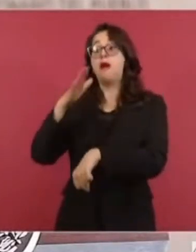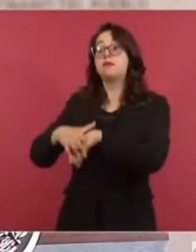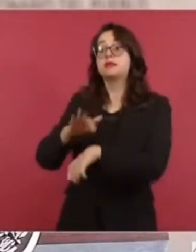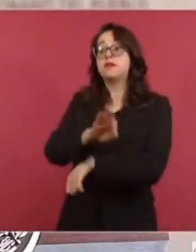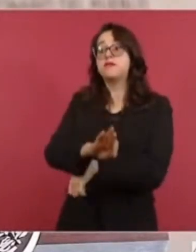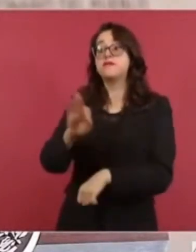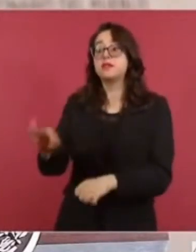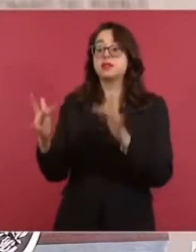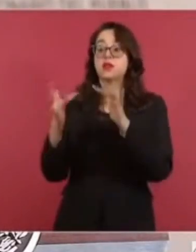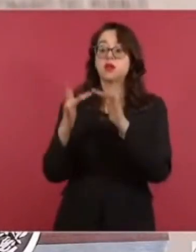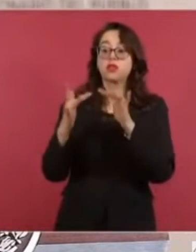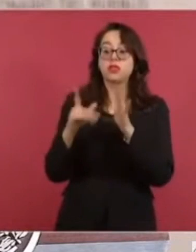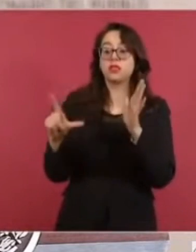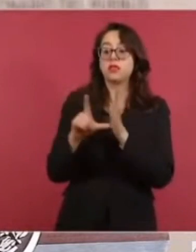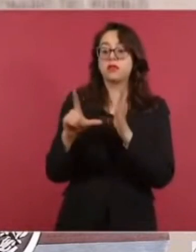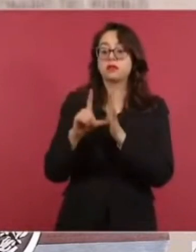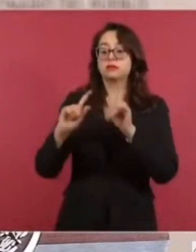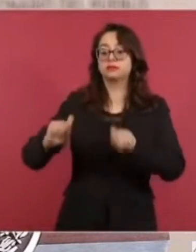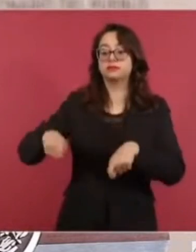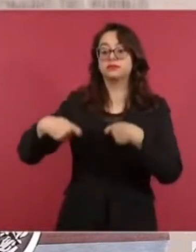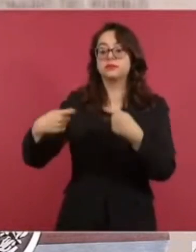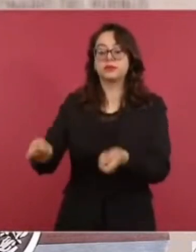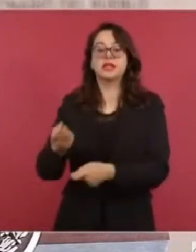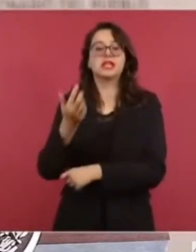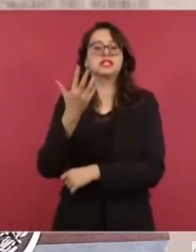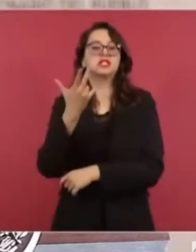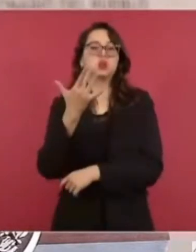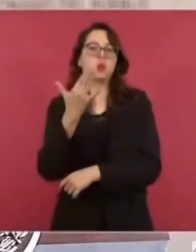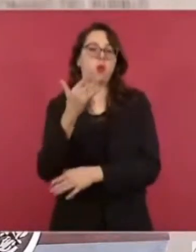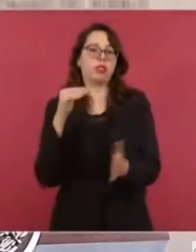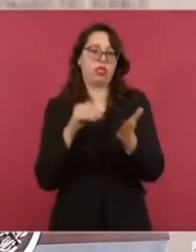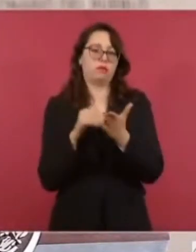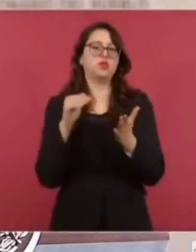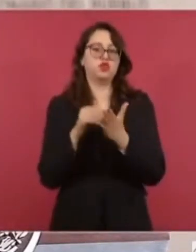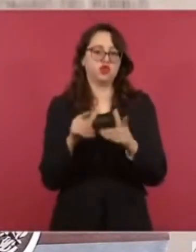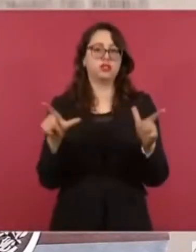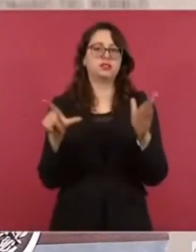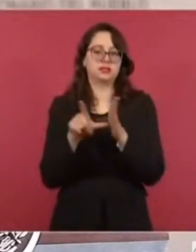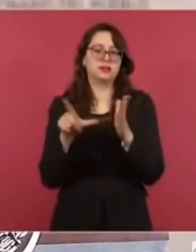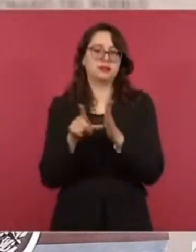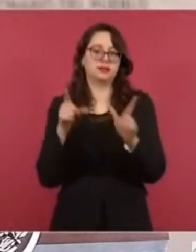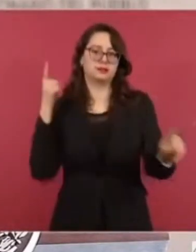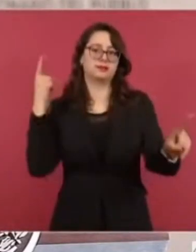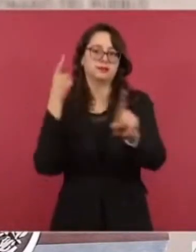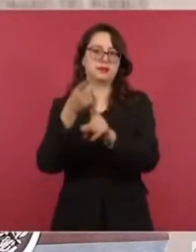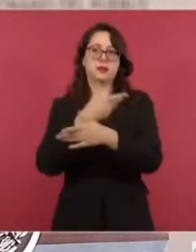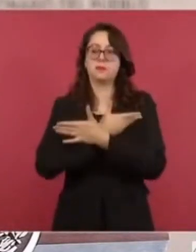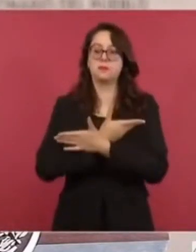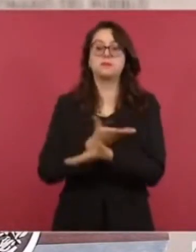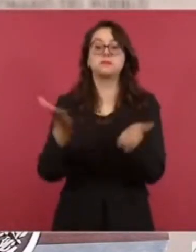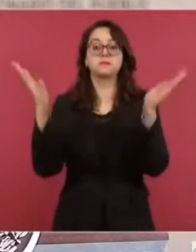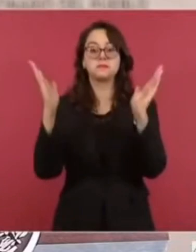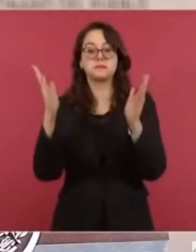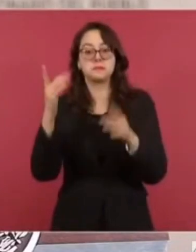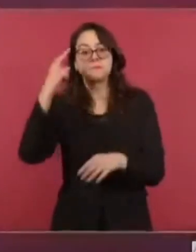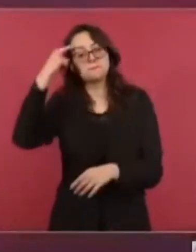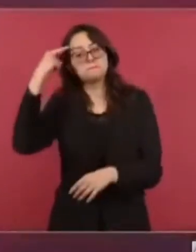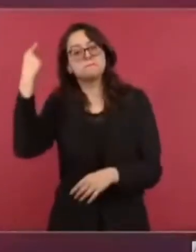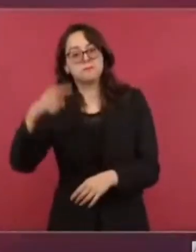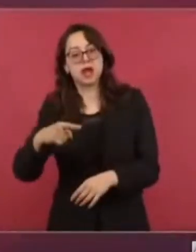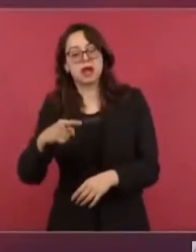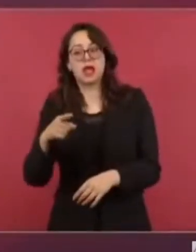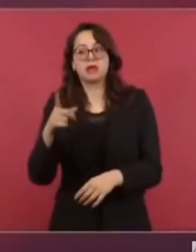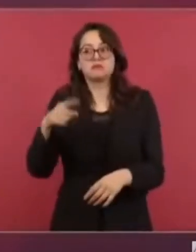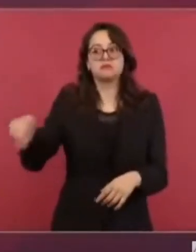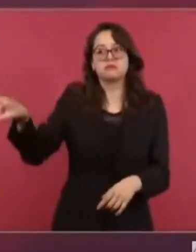logremos credencializar a más de 50 millones de personas para que tengan con esto conocimiento de cómo el Estado mexicano